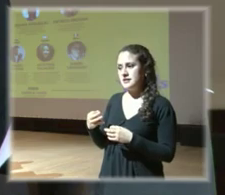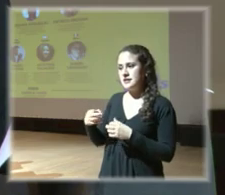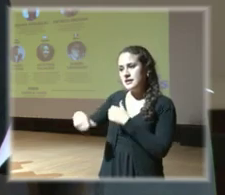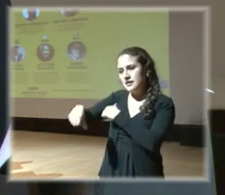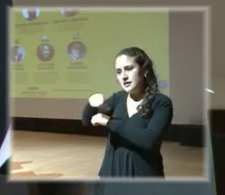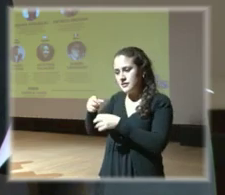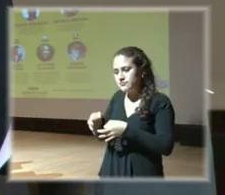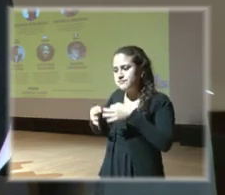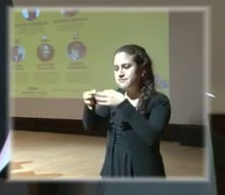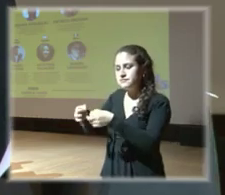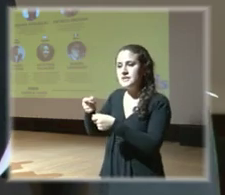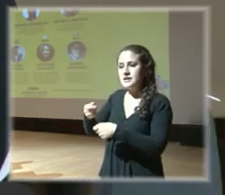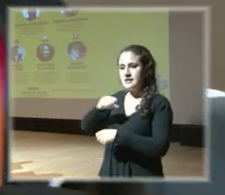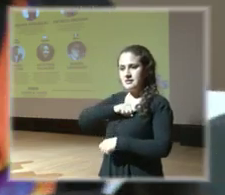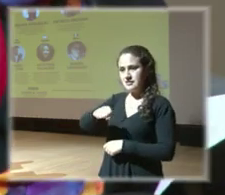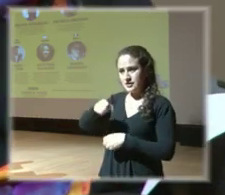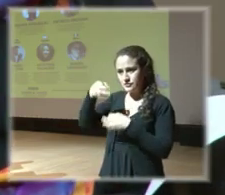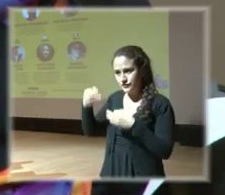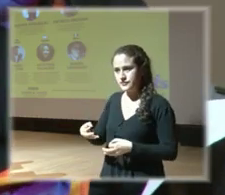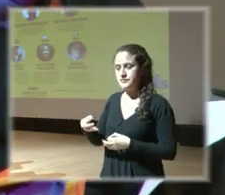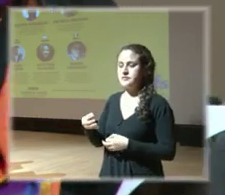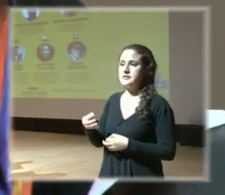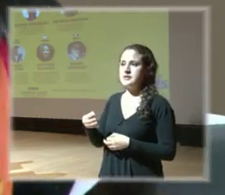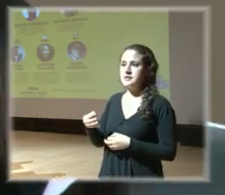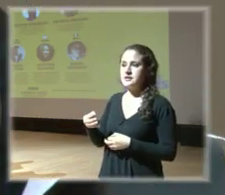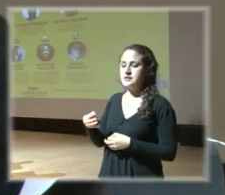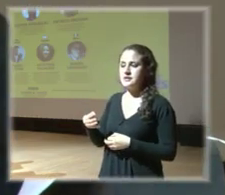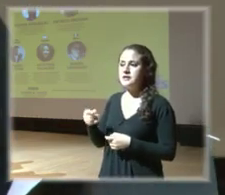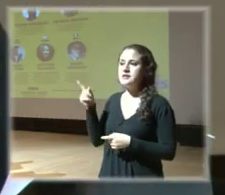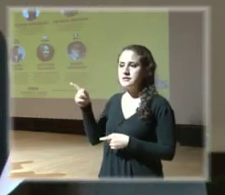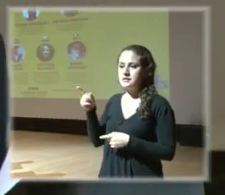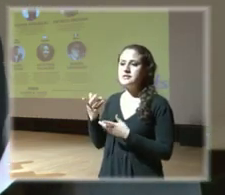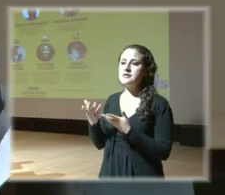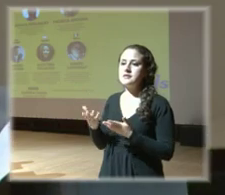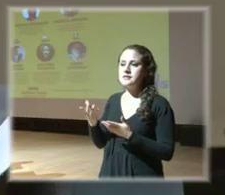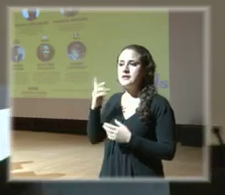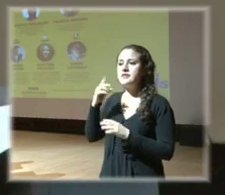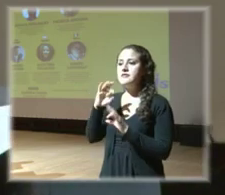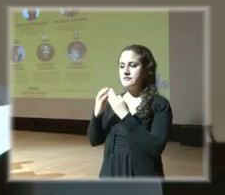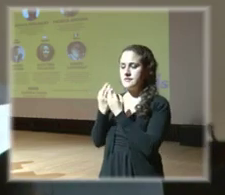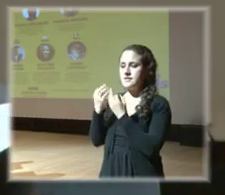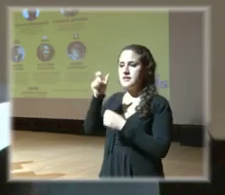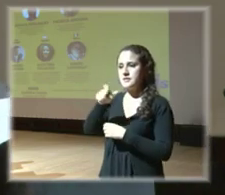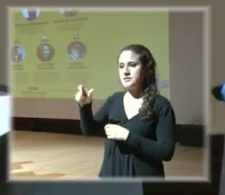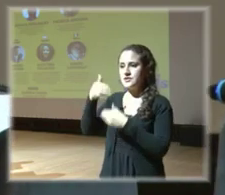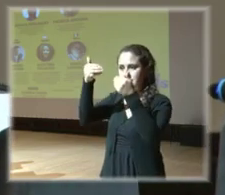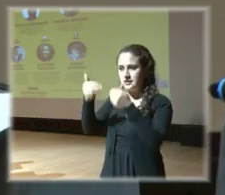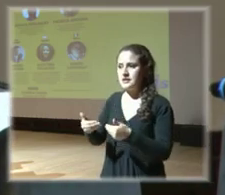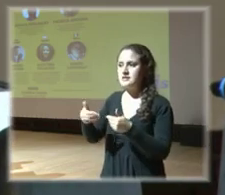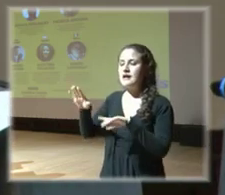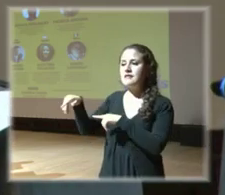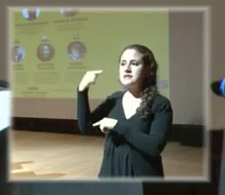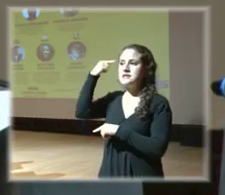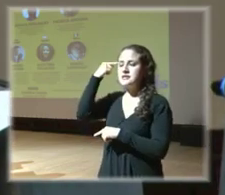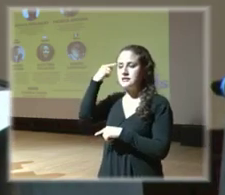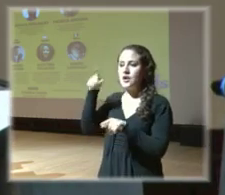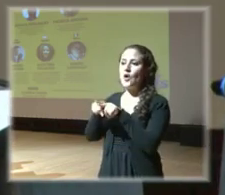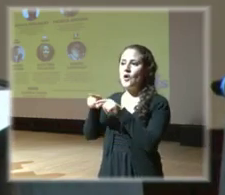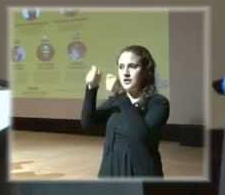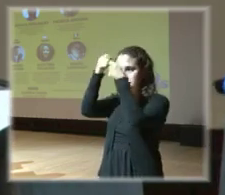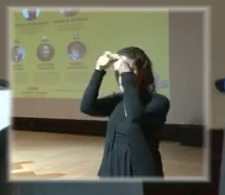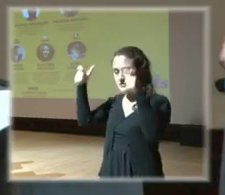de derechos, en realidad la mirada que se tiene desde los familiares de las personas con discapacidad muchas veces y desde el